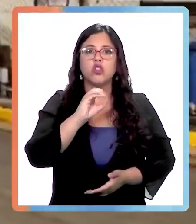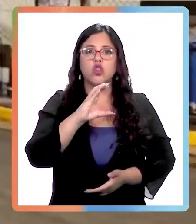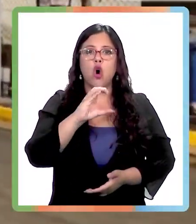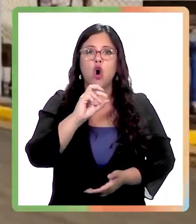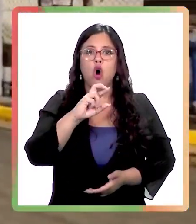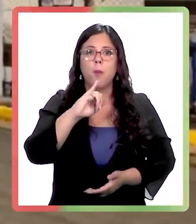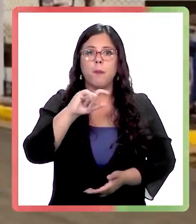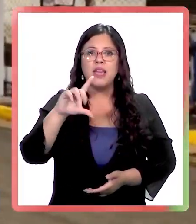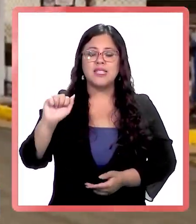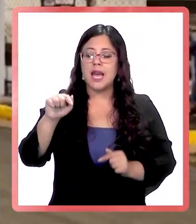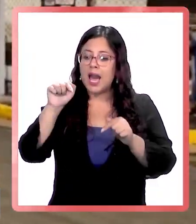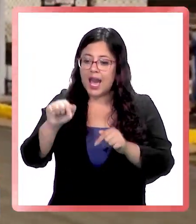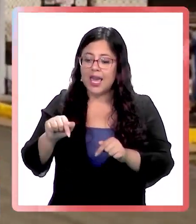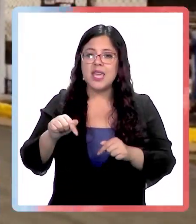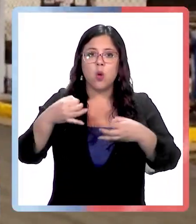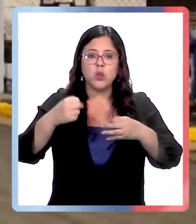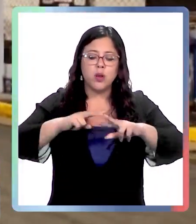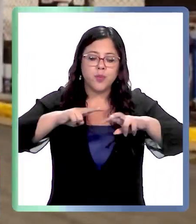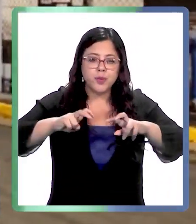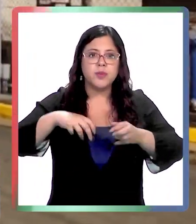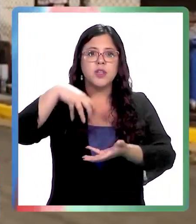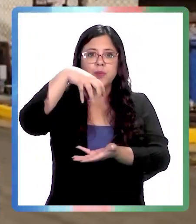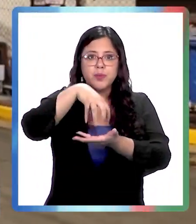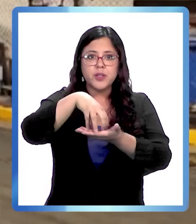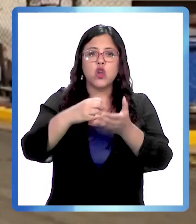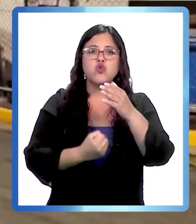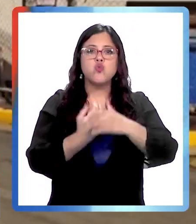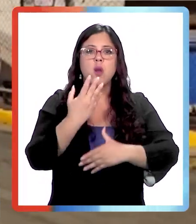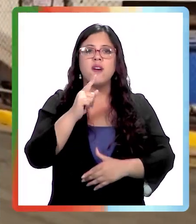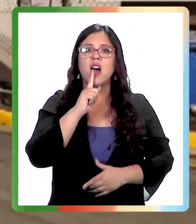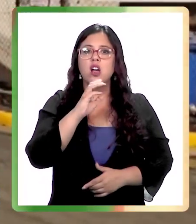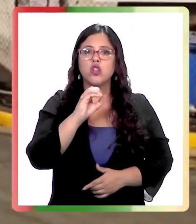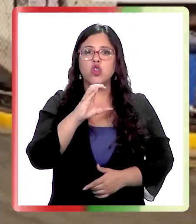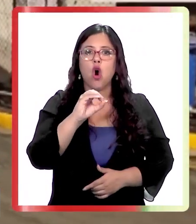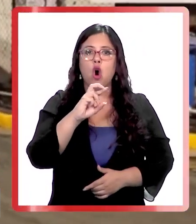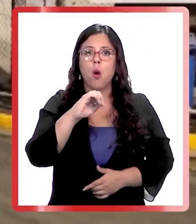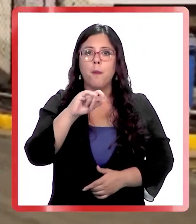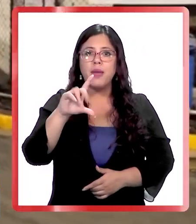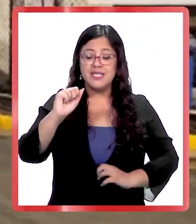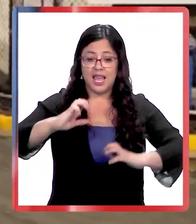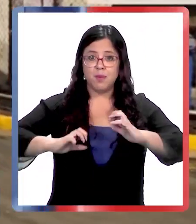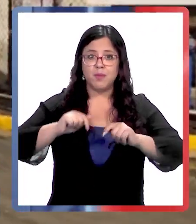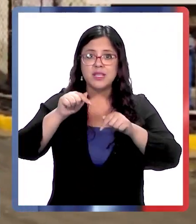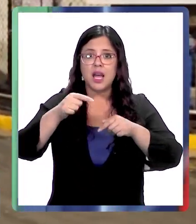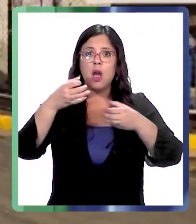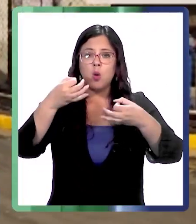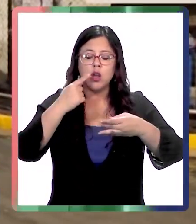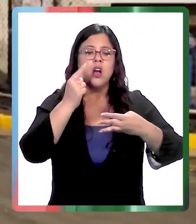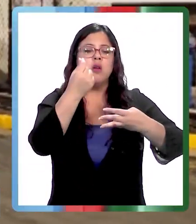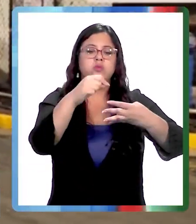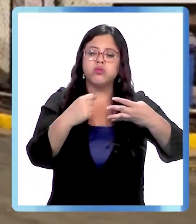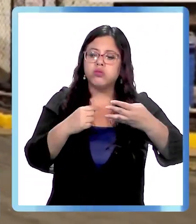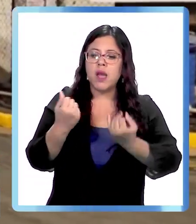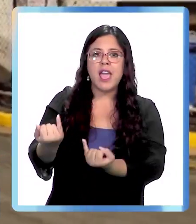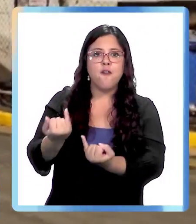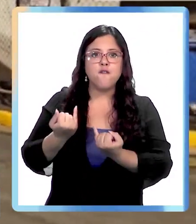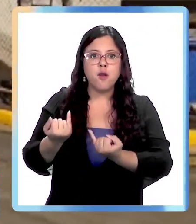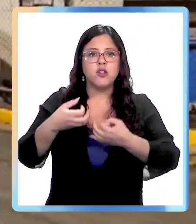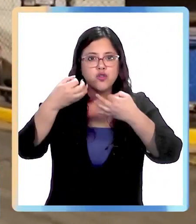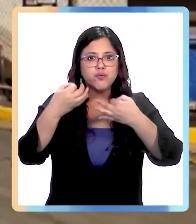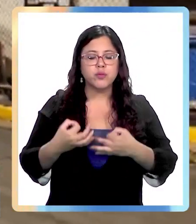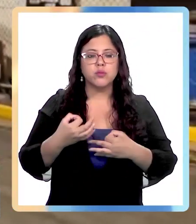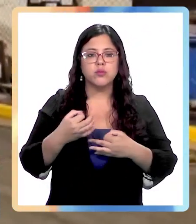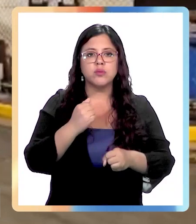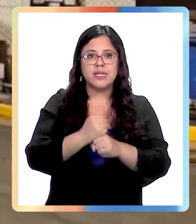finalizando una inspección realizada aquí a la central Nueva Tocopilla con el fin de verificar en terreno los